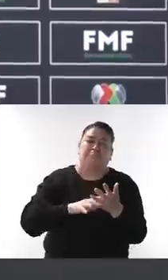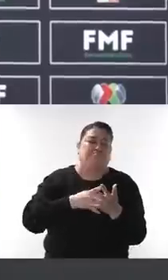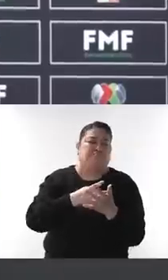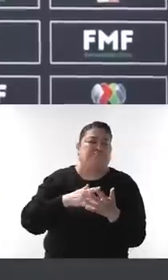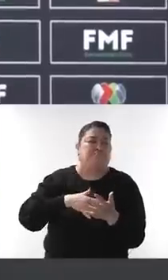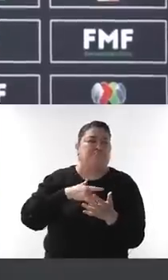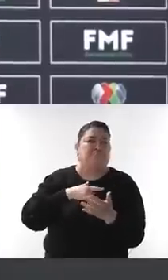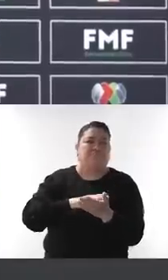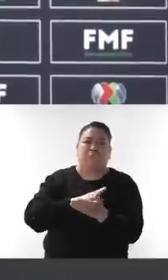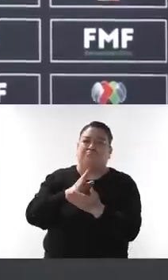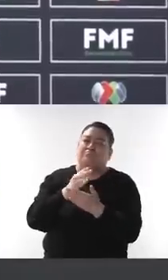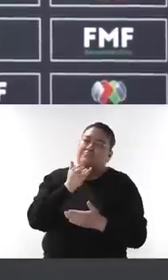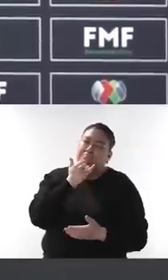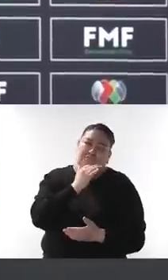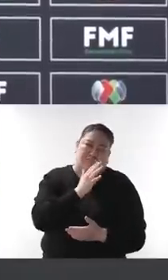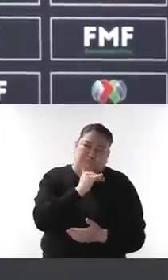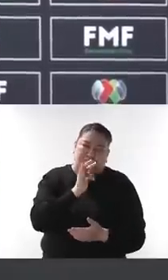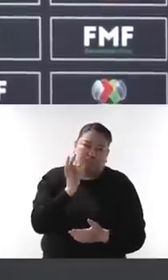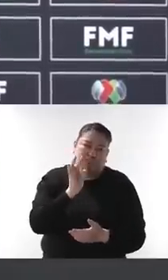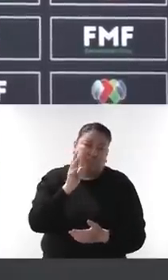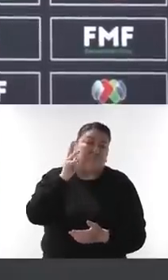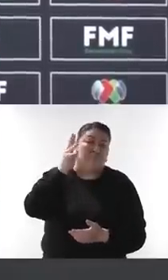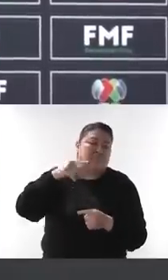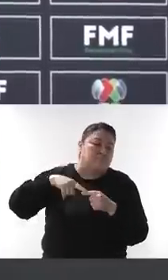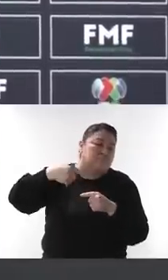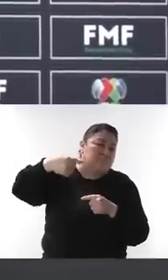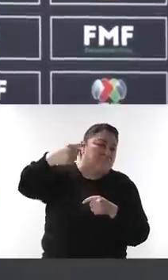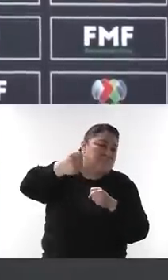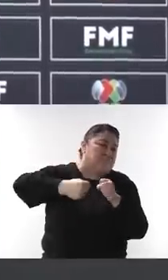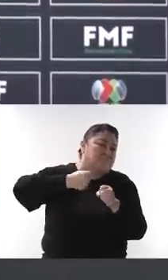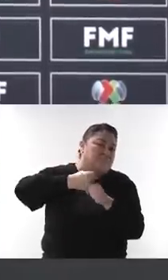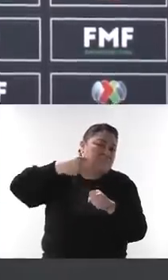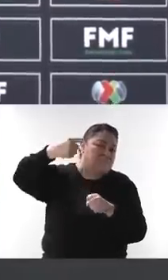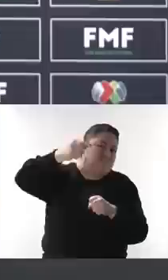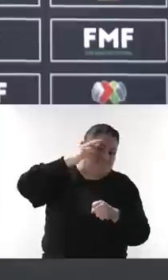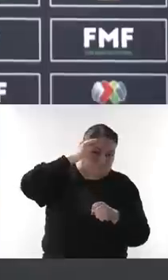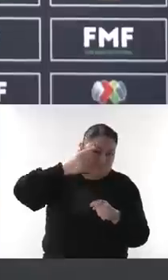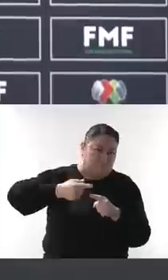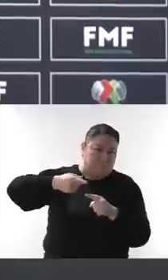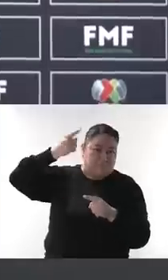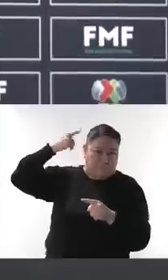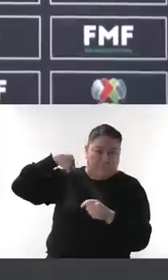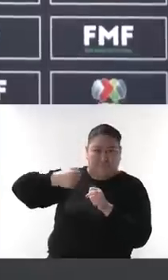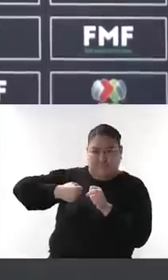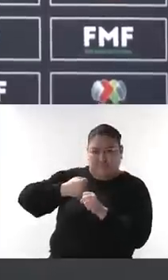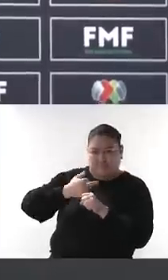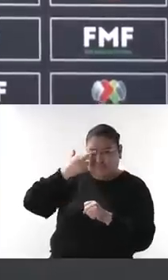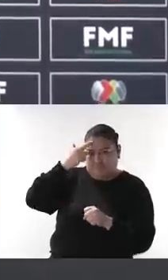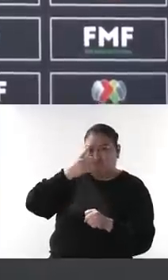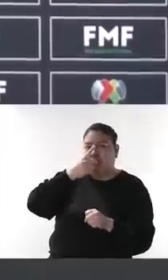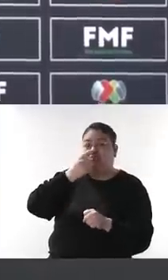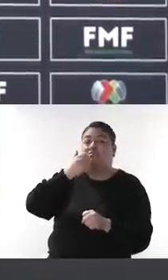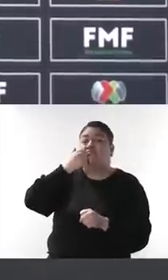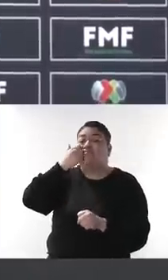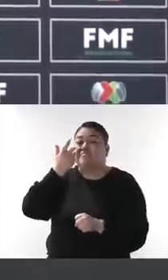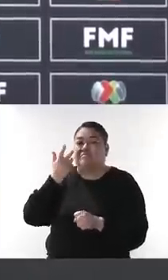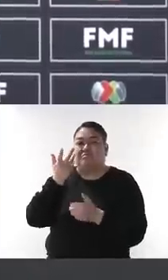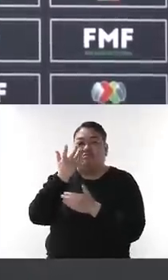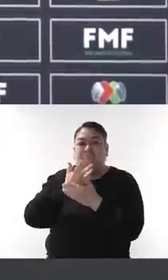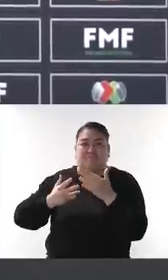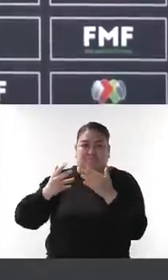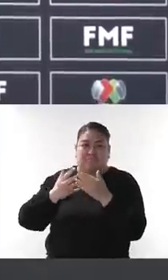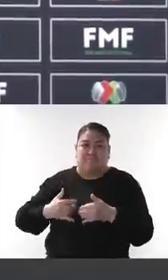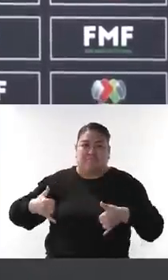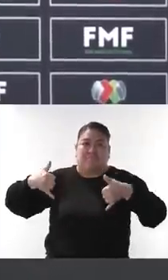no se ve esta viabilidad. Esperemos a los siguientes años. Hace un par de años hablábamos de la posibilidad de regresar a la Copa América, hoy es una